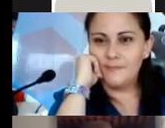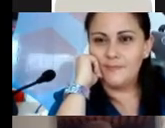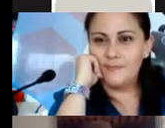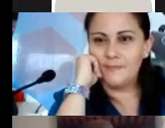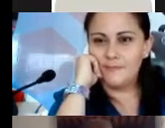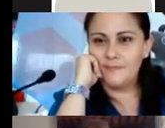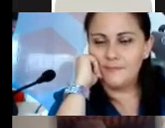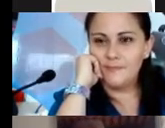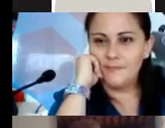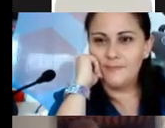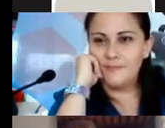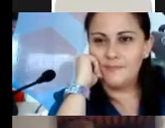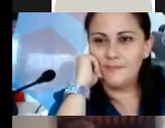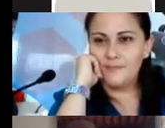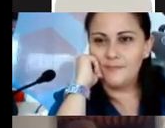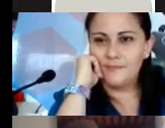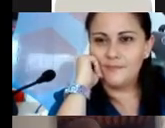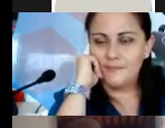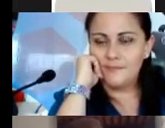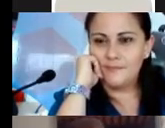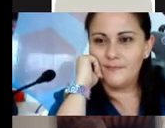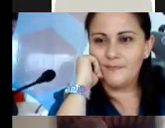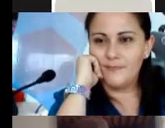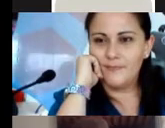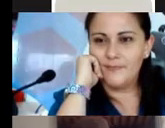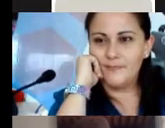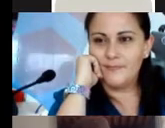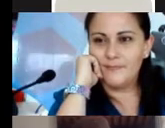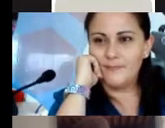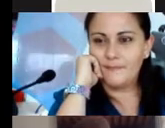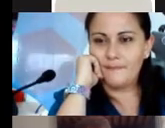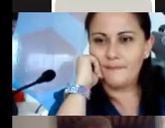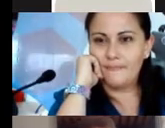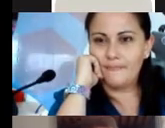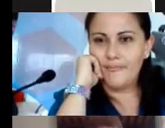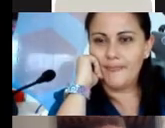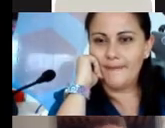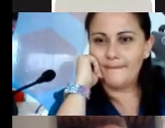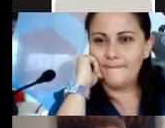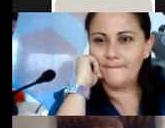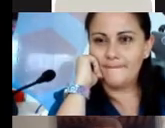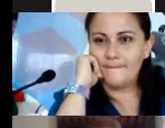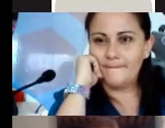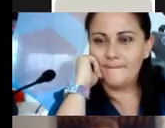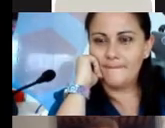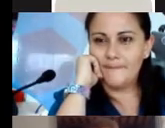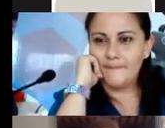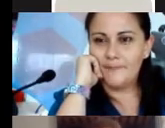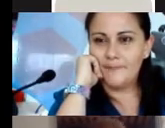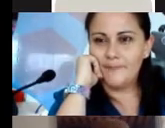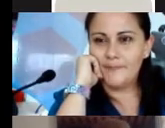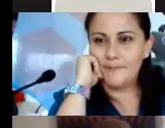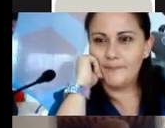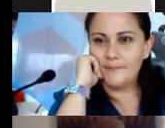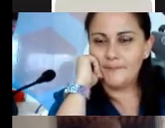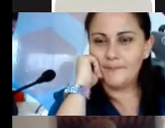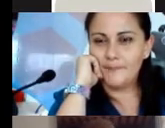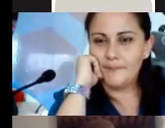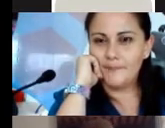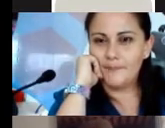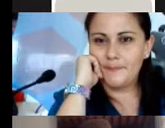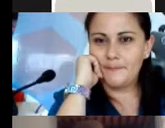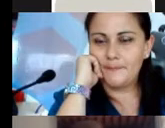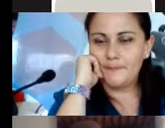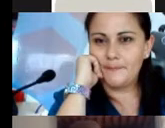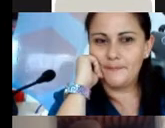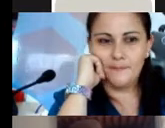nosotros utilizamos mínimamente lo que ustedes ven arriba, en blanco y negro. Ustedes ven que ahí el famoso poli se